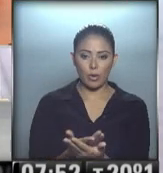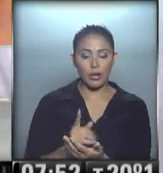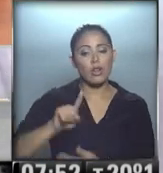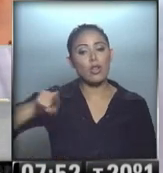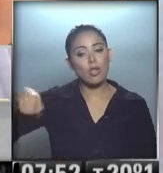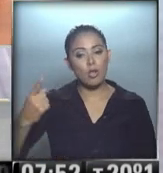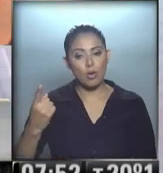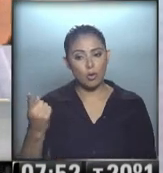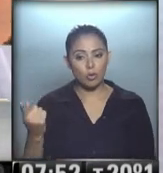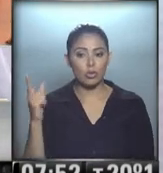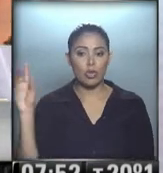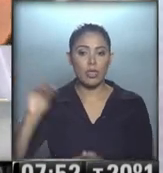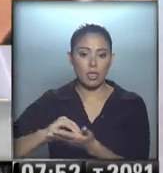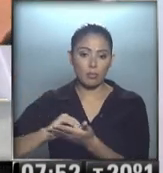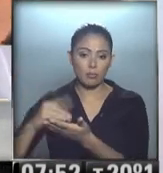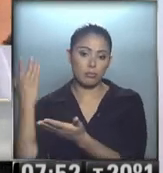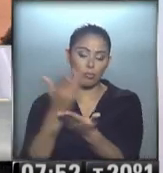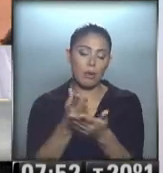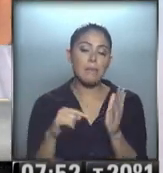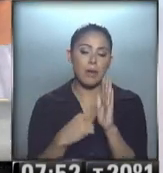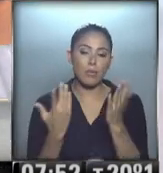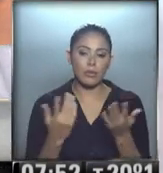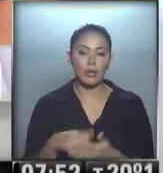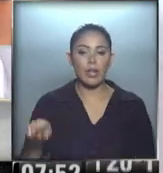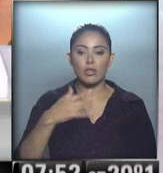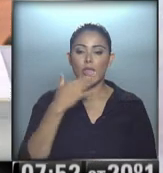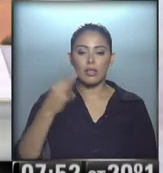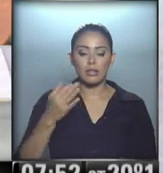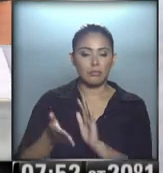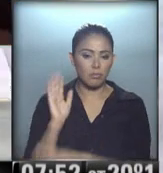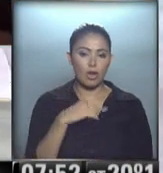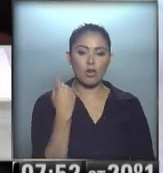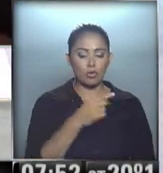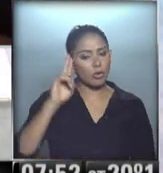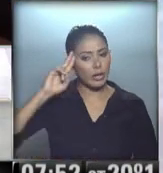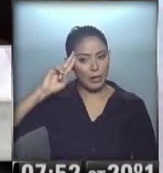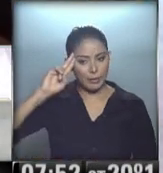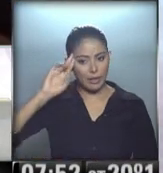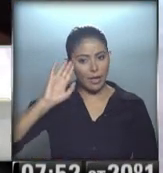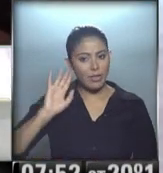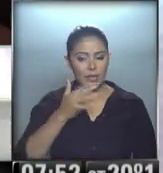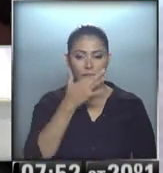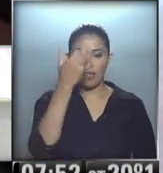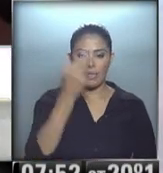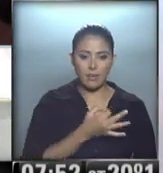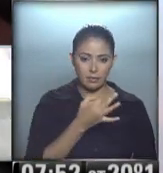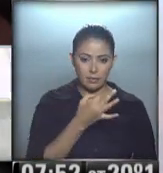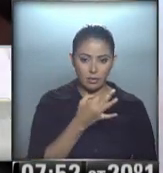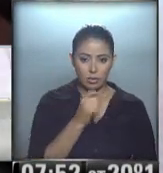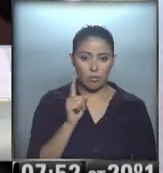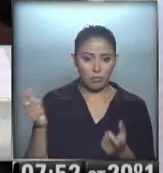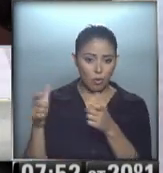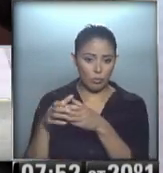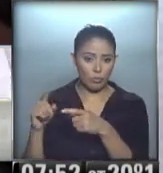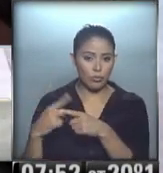había propuesto el diputado Kluberger, pero bueno, ellos decidieron retirarse. Nosotros somos respetuosos de la decisión de este